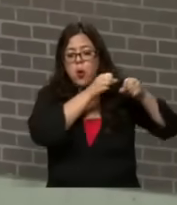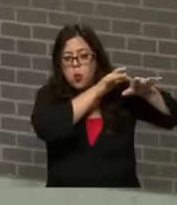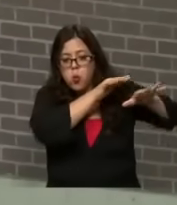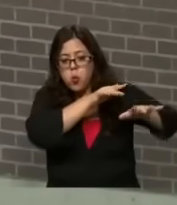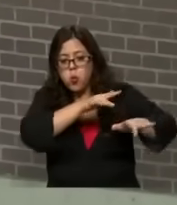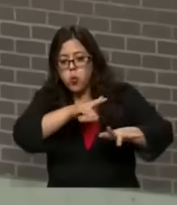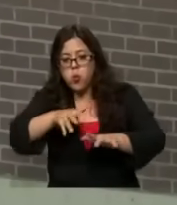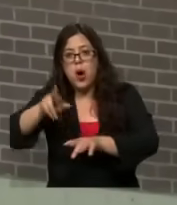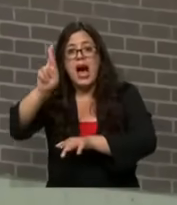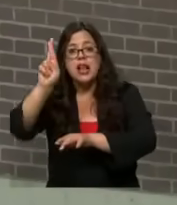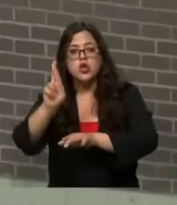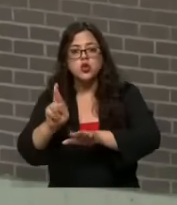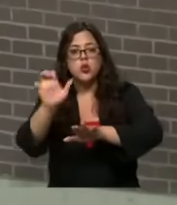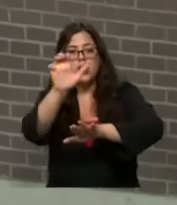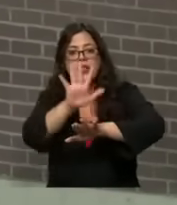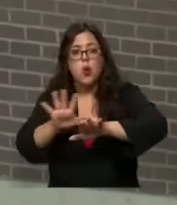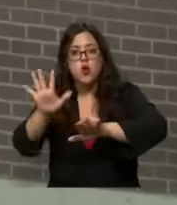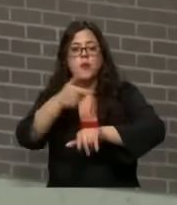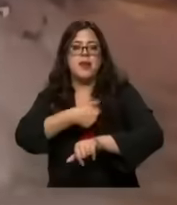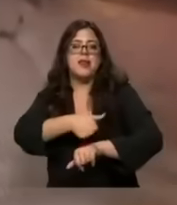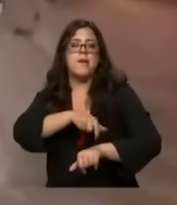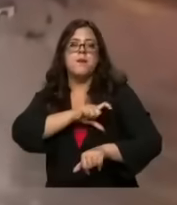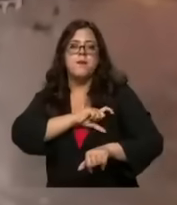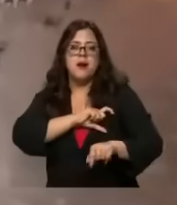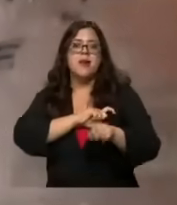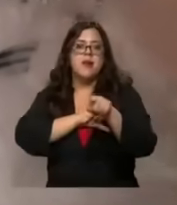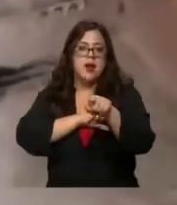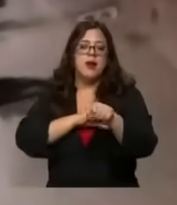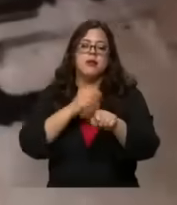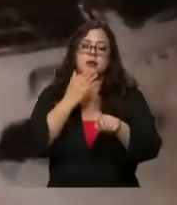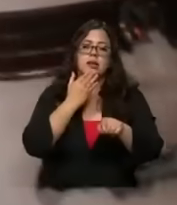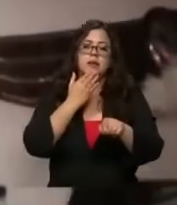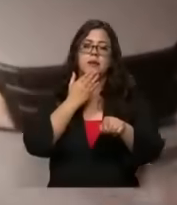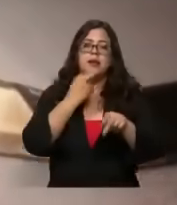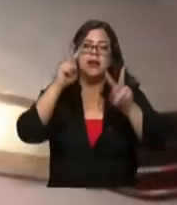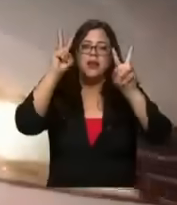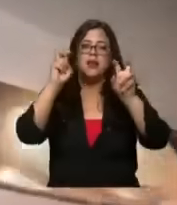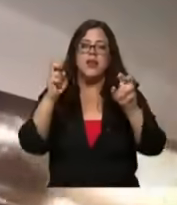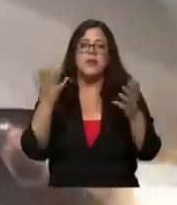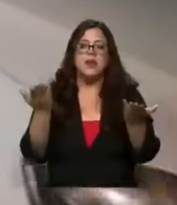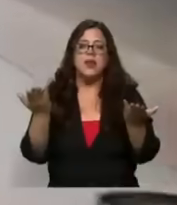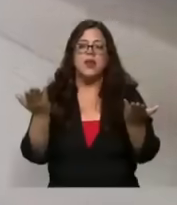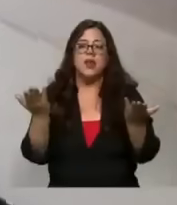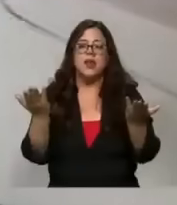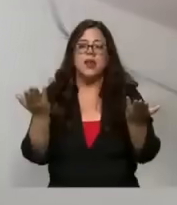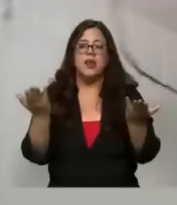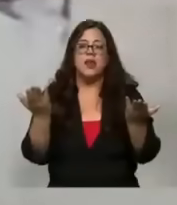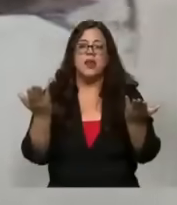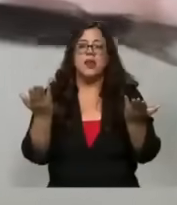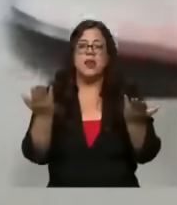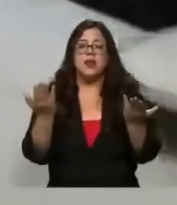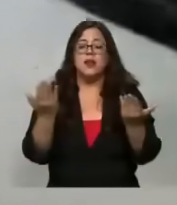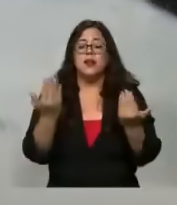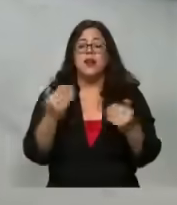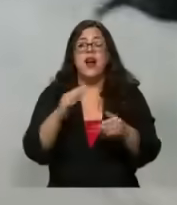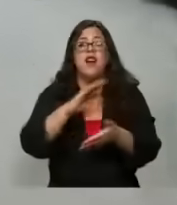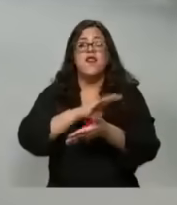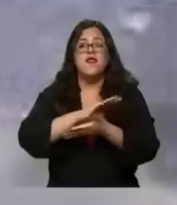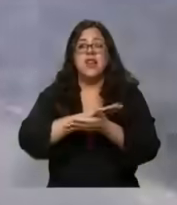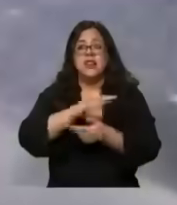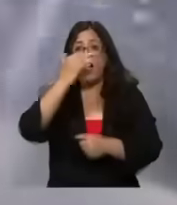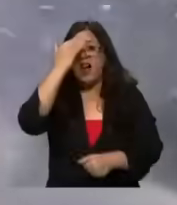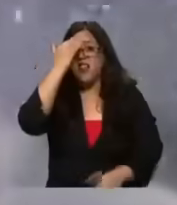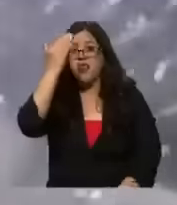sur, donde España debiera enfrentar ahora la llegada de la fiesta del Día de Reyes con